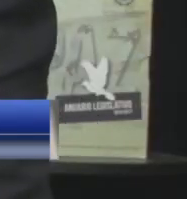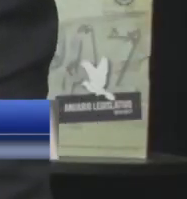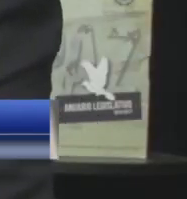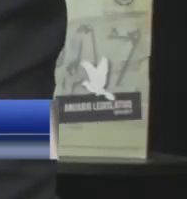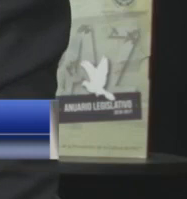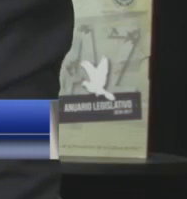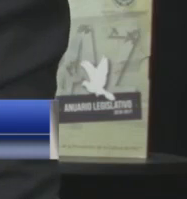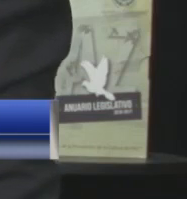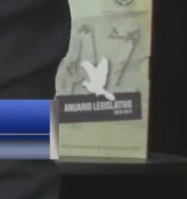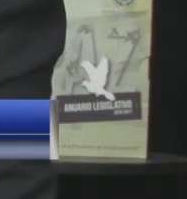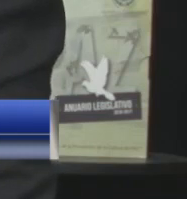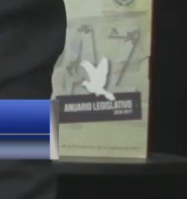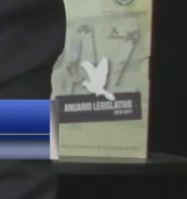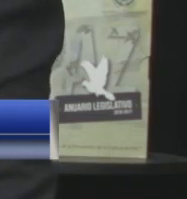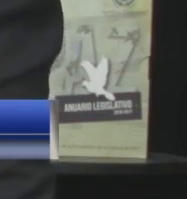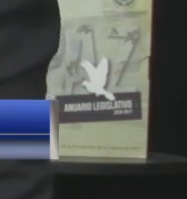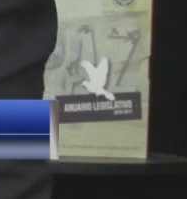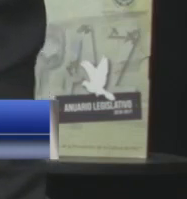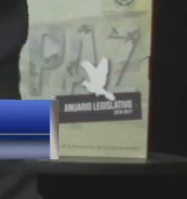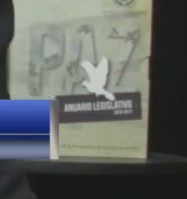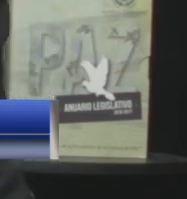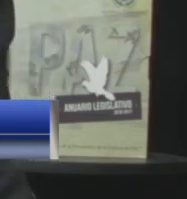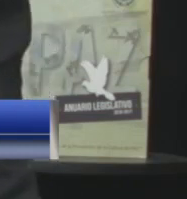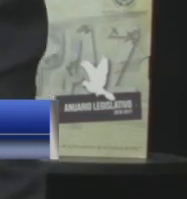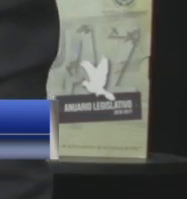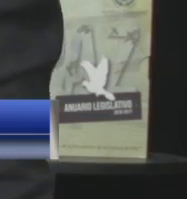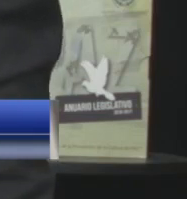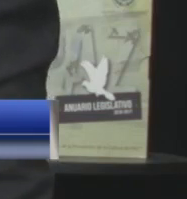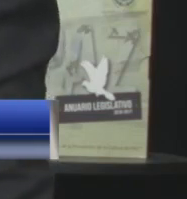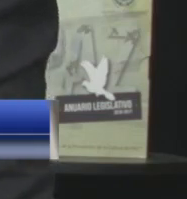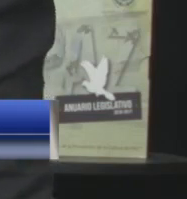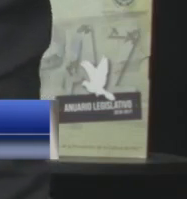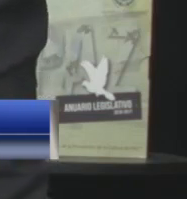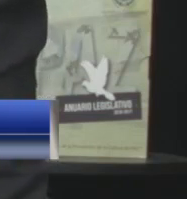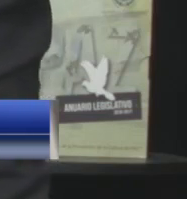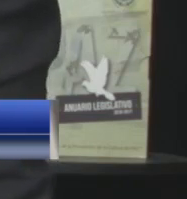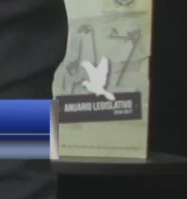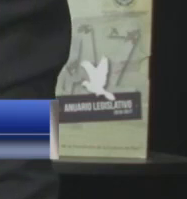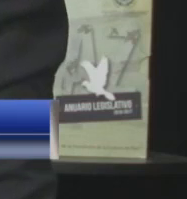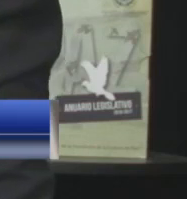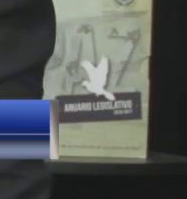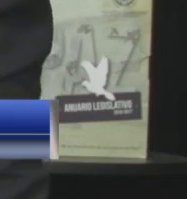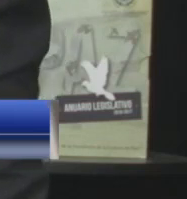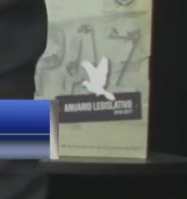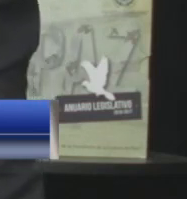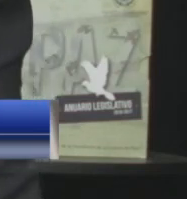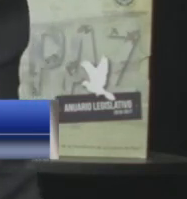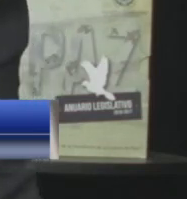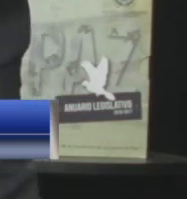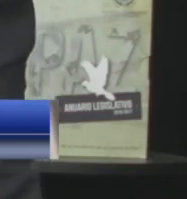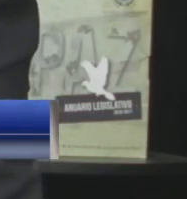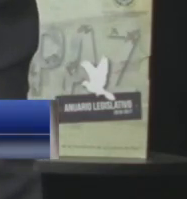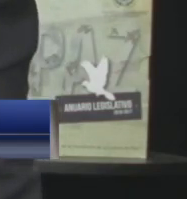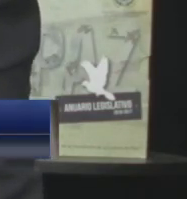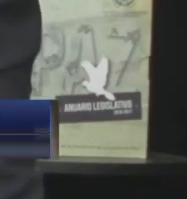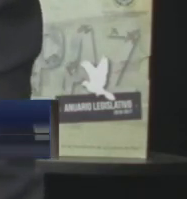Carolina Recinos. En una entrevista, ella afirma que se han especializado a médicos y equipado laboratorios, con lo que se ha logrado que en el